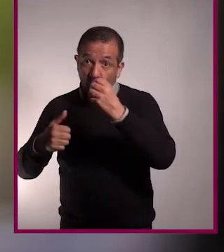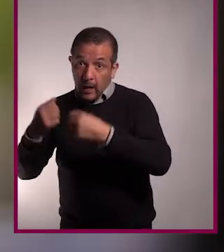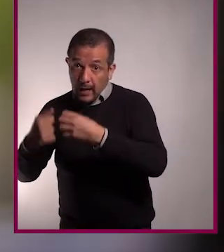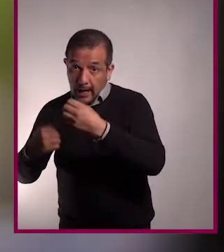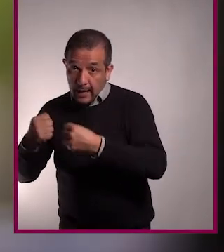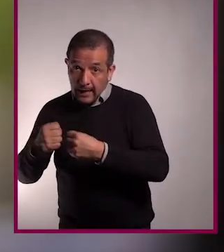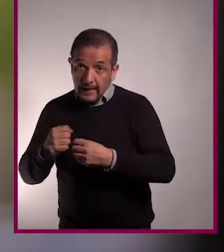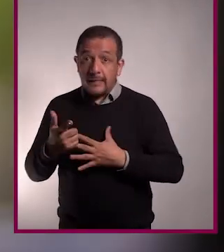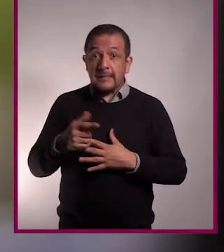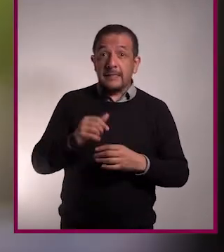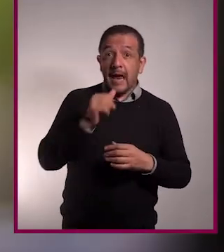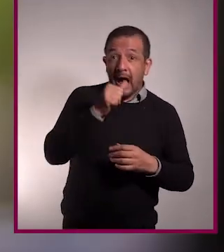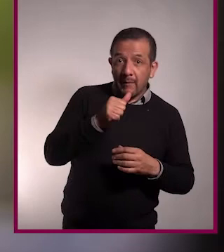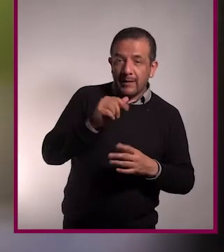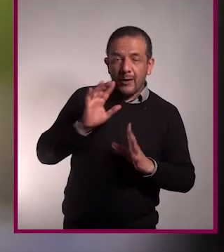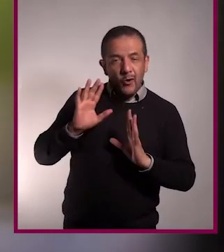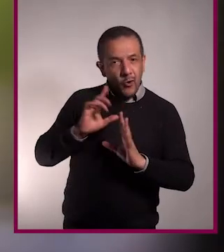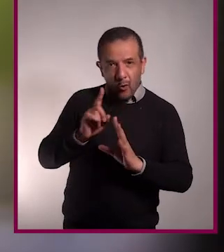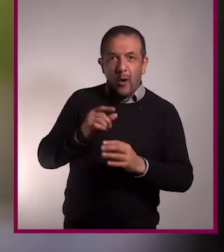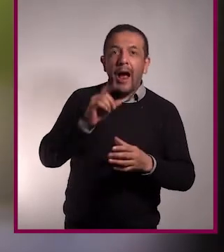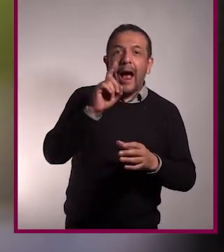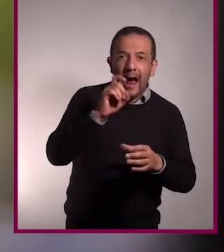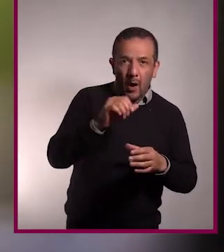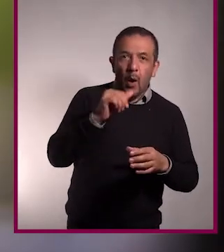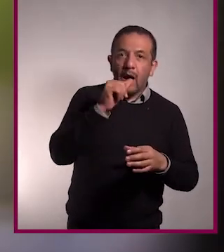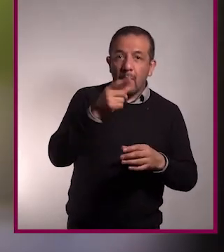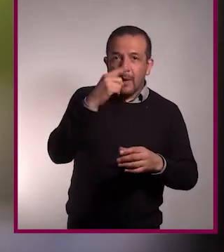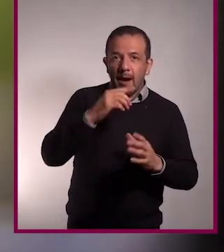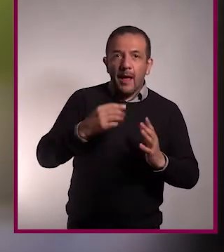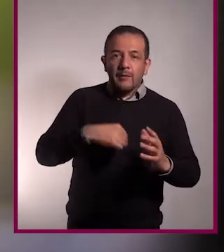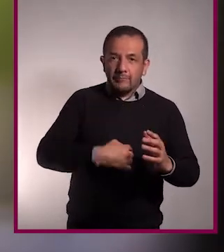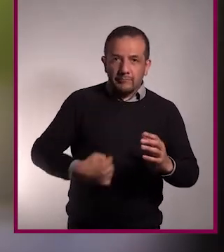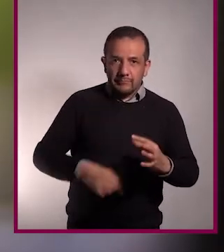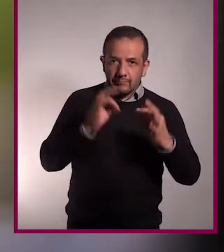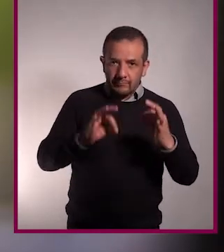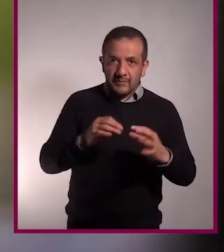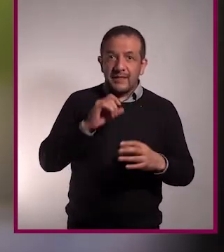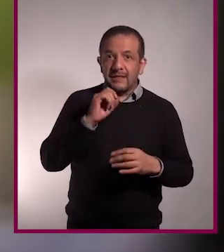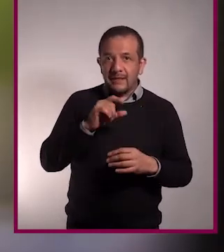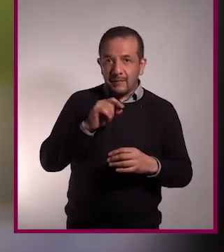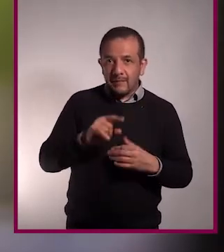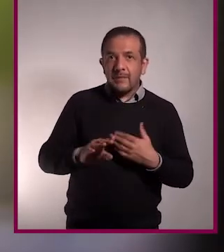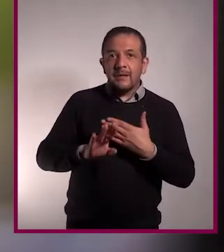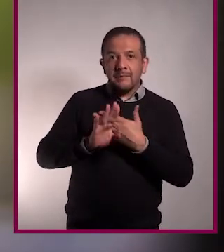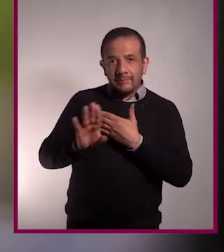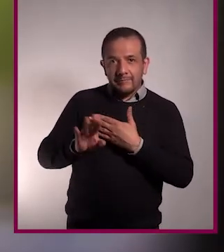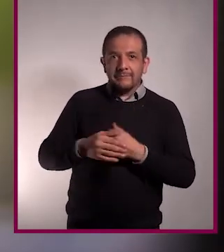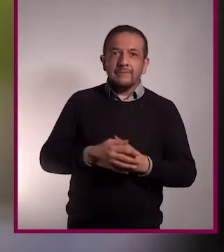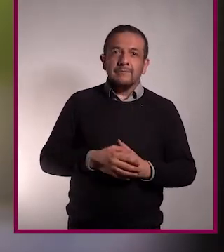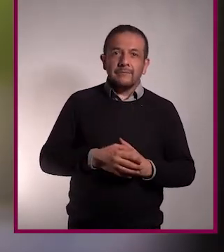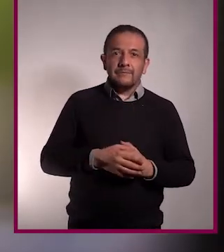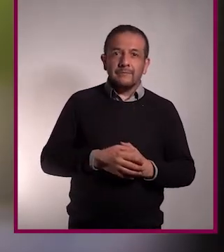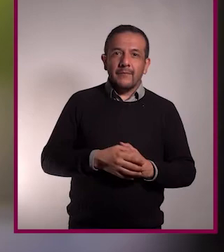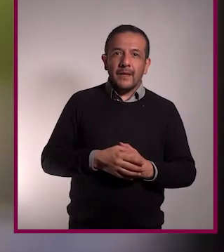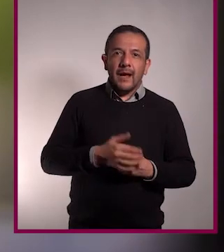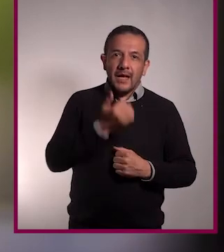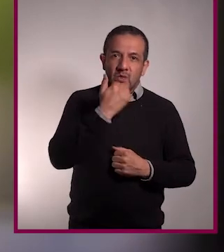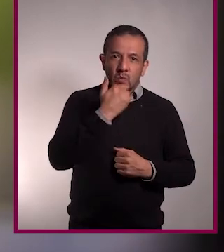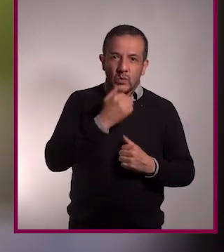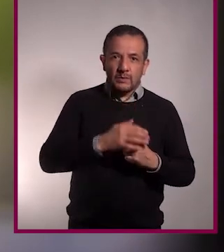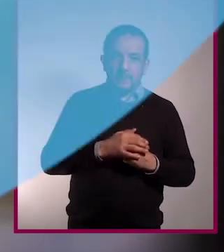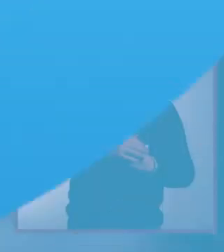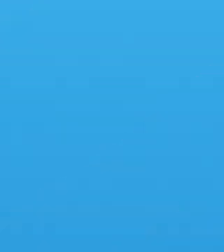porque la mezcla de la avena y la leche forman una sustancia que a nuestro cuerpo le cuesta trabajo digerir. Y evítalas de sobre porque tienen mucha azúcar